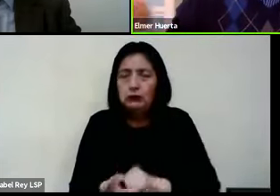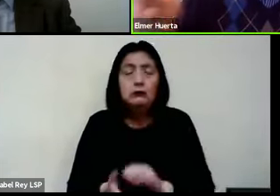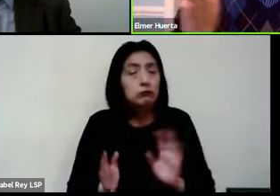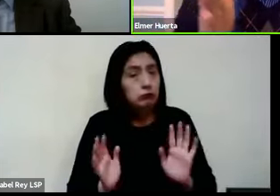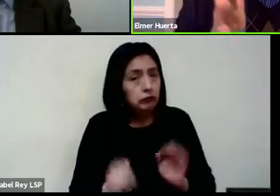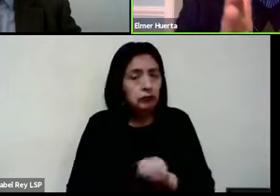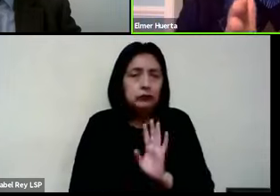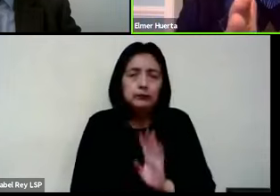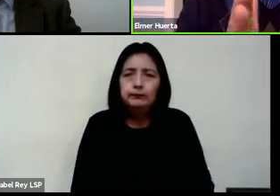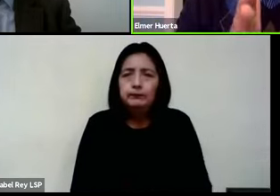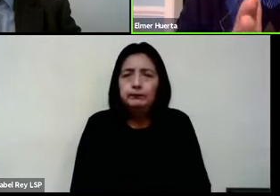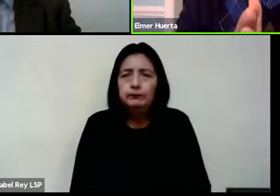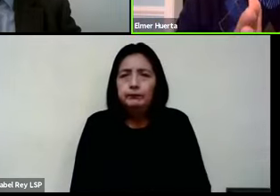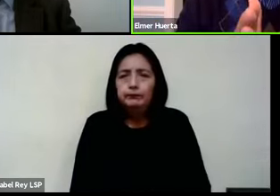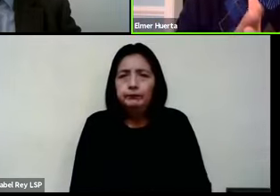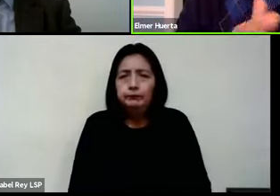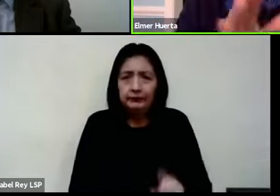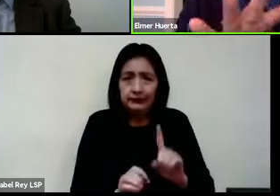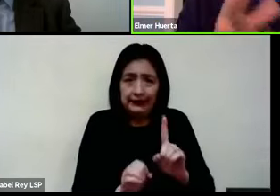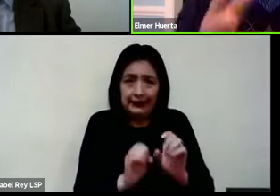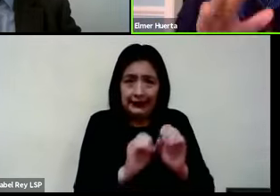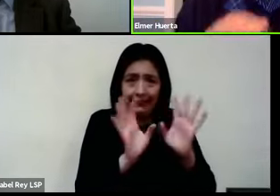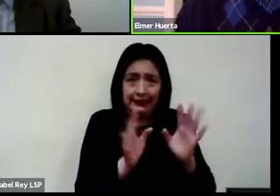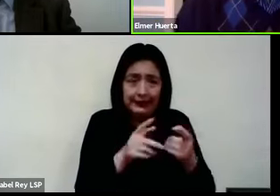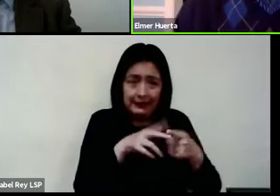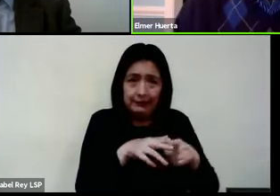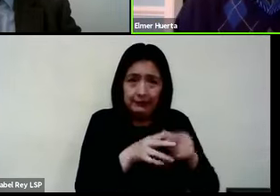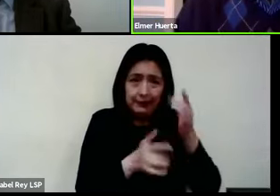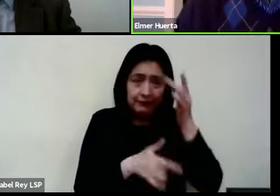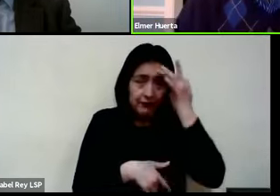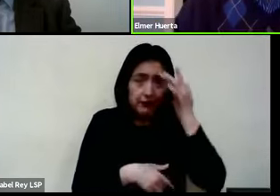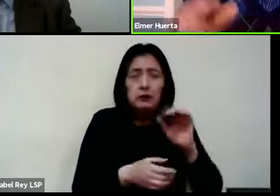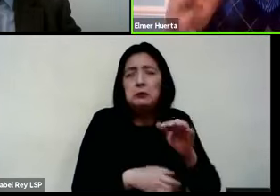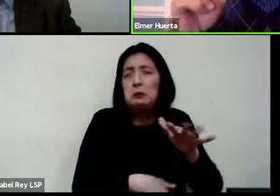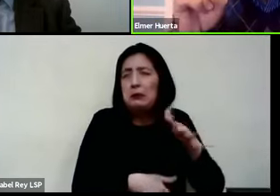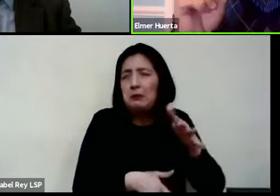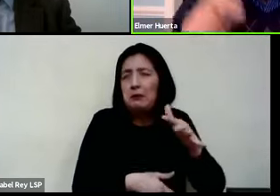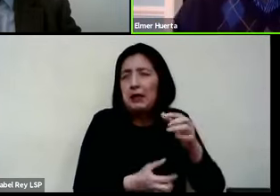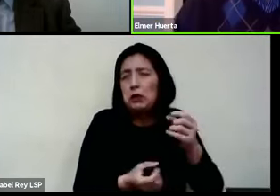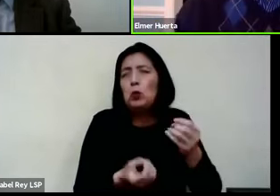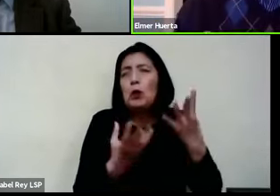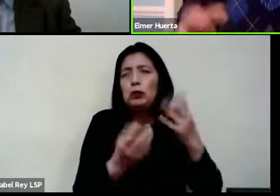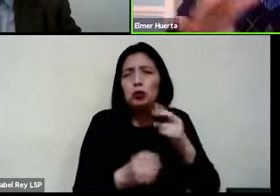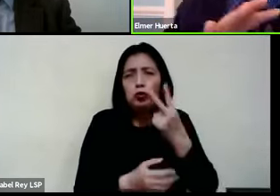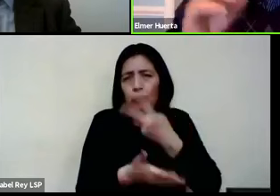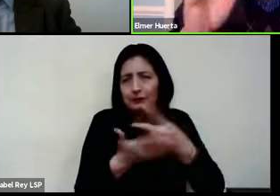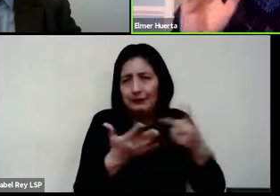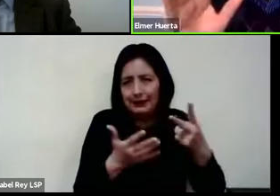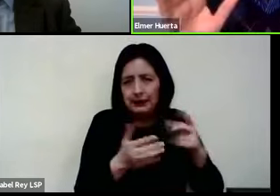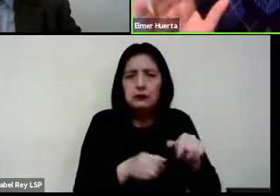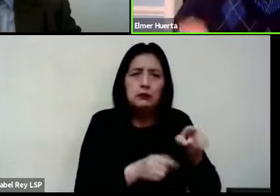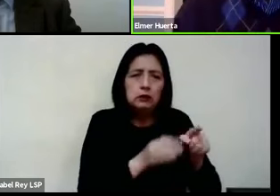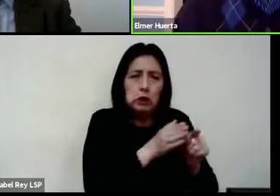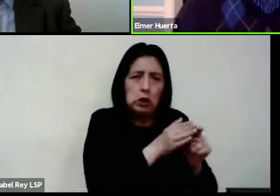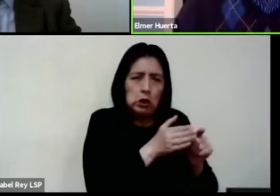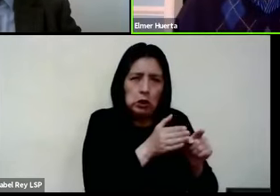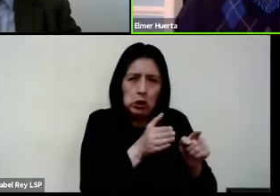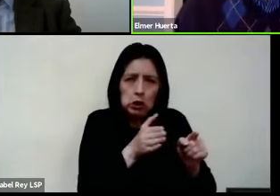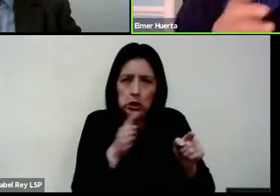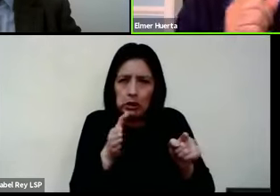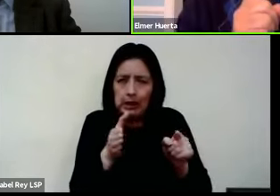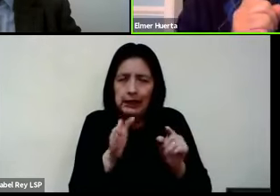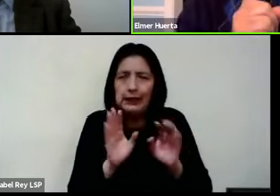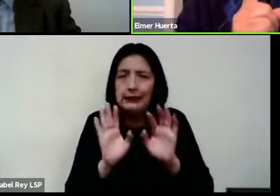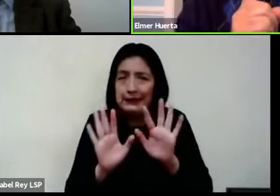entonces, desde el día que empieza su enfermedad, esta enfermedad dura más o menos 2 semanas. Hasta el 10º día